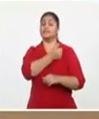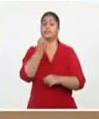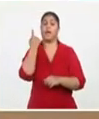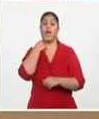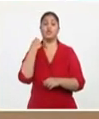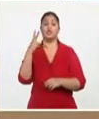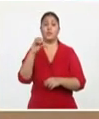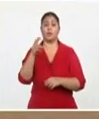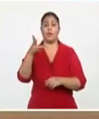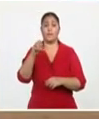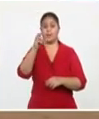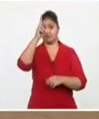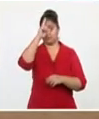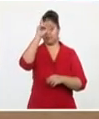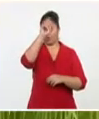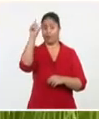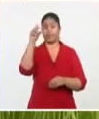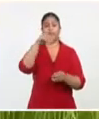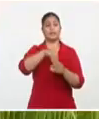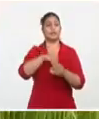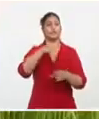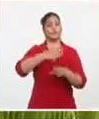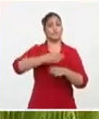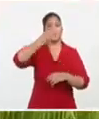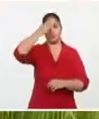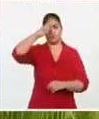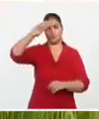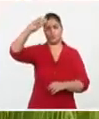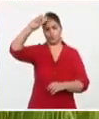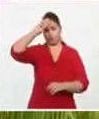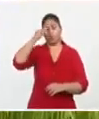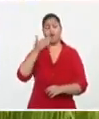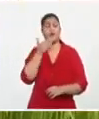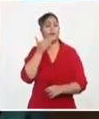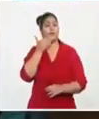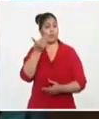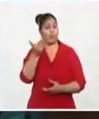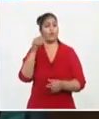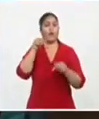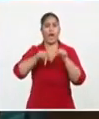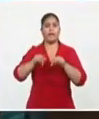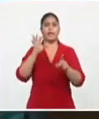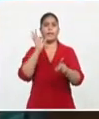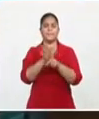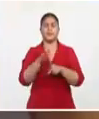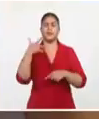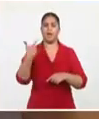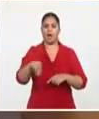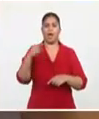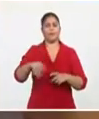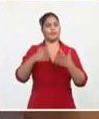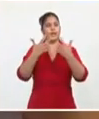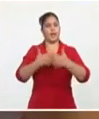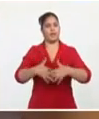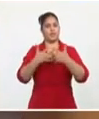Provincial Saturnino Lora de Santiago de Cuba se convirtió en el corazón de los ensayos clínicos de